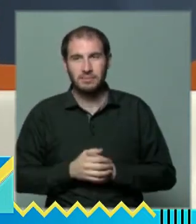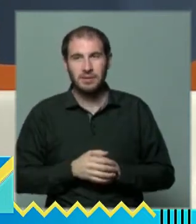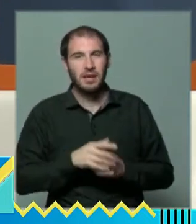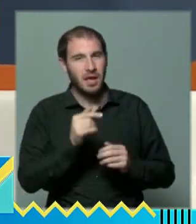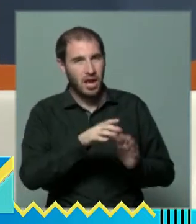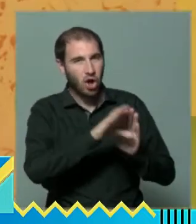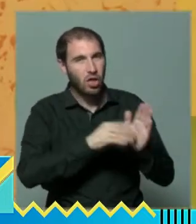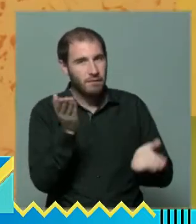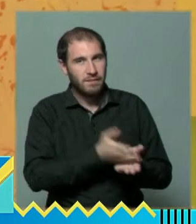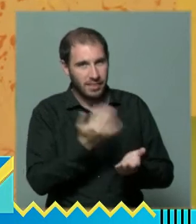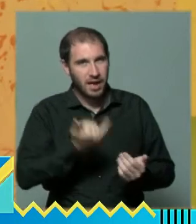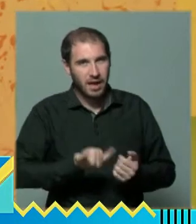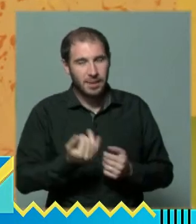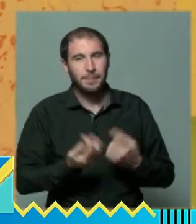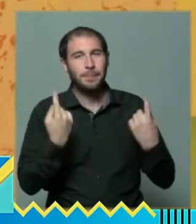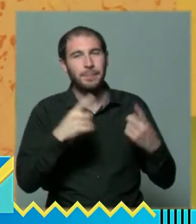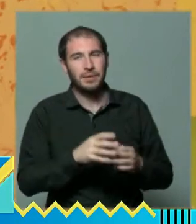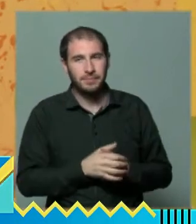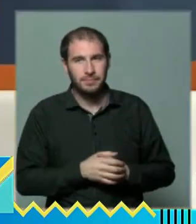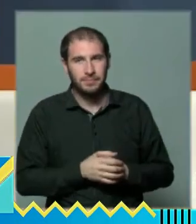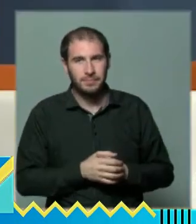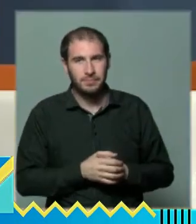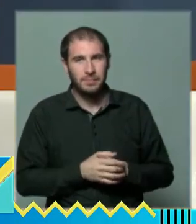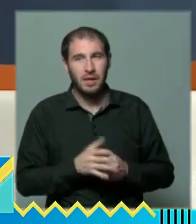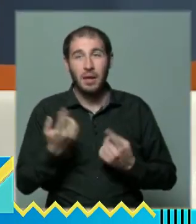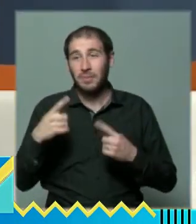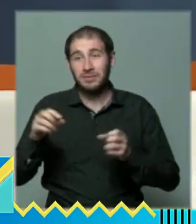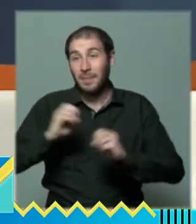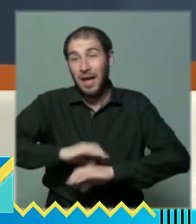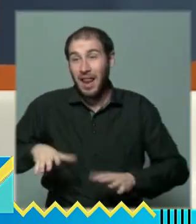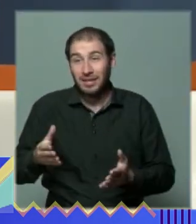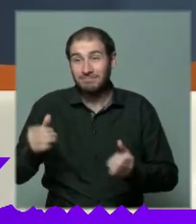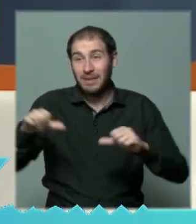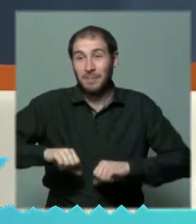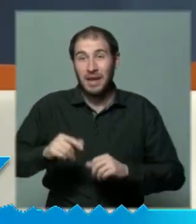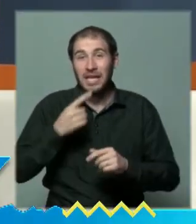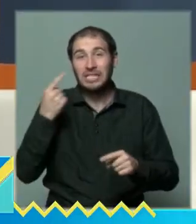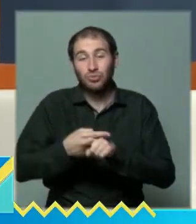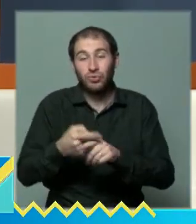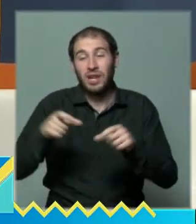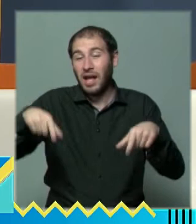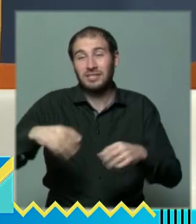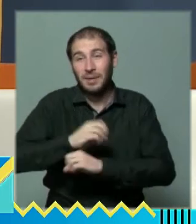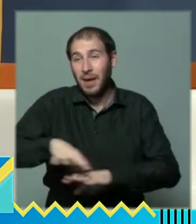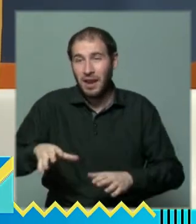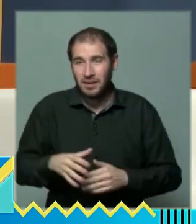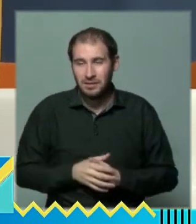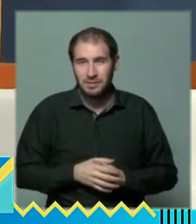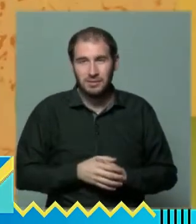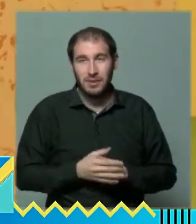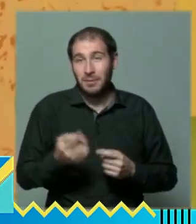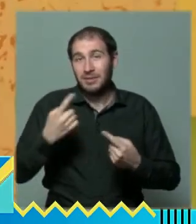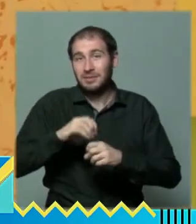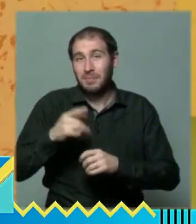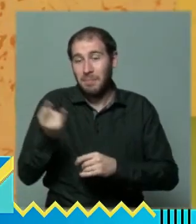eso va, está en el Código de Falta, pero más allá, si está en la Pero, ley pero está nacional mal, o no. a ver, pero está mal que se insulte en la cancha, Sí, Tito. también está mal mentir, pero no está... pero está